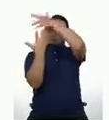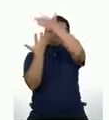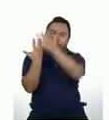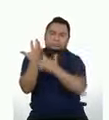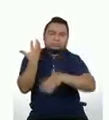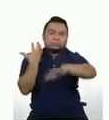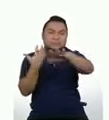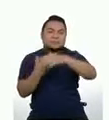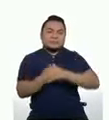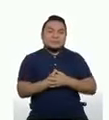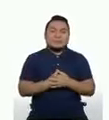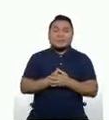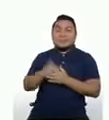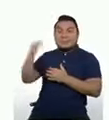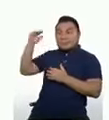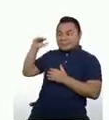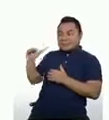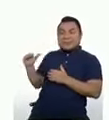Desenlace.